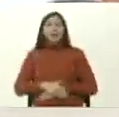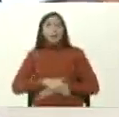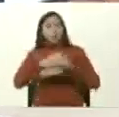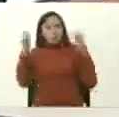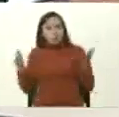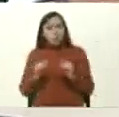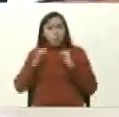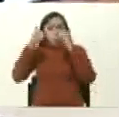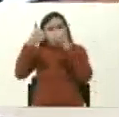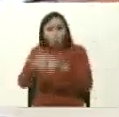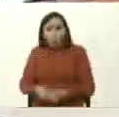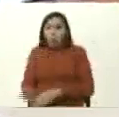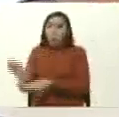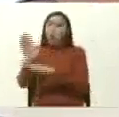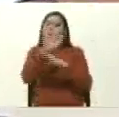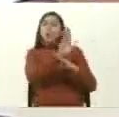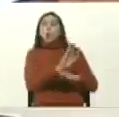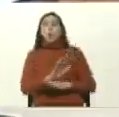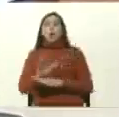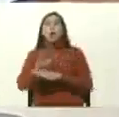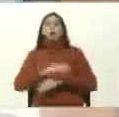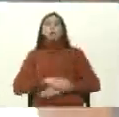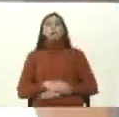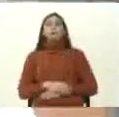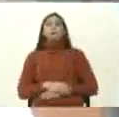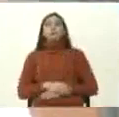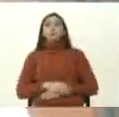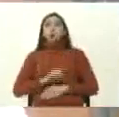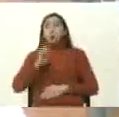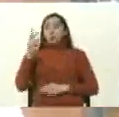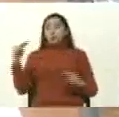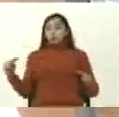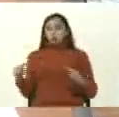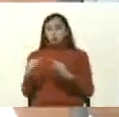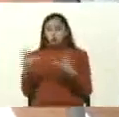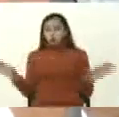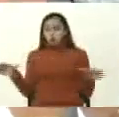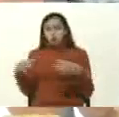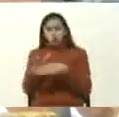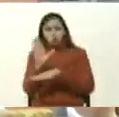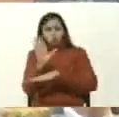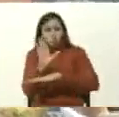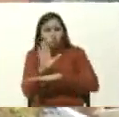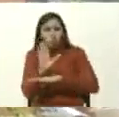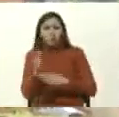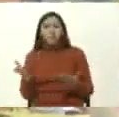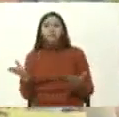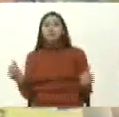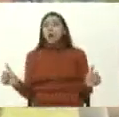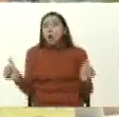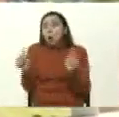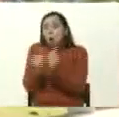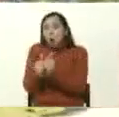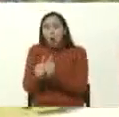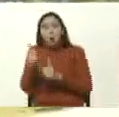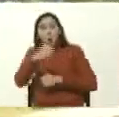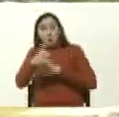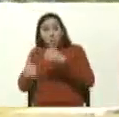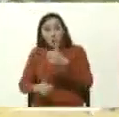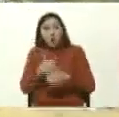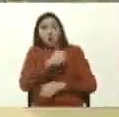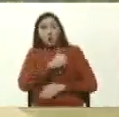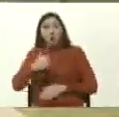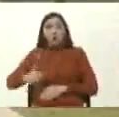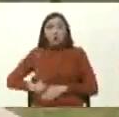inicio a clases bioseguro. Lo primero fue, nos recibió la Brigada de Bioseguridad. Me acompaña el vicepresidente del